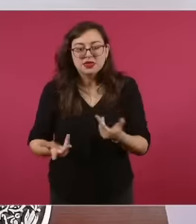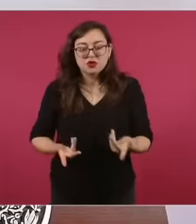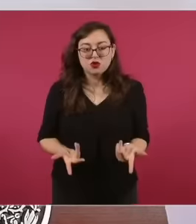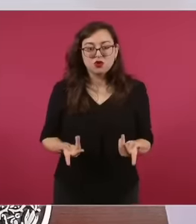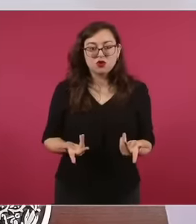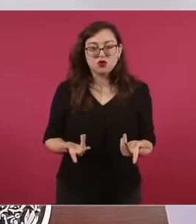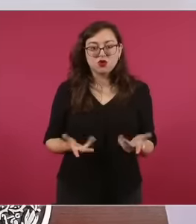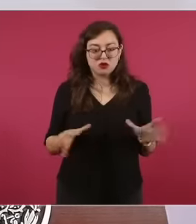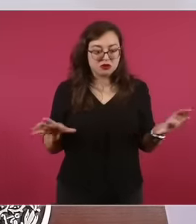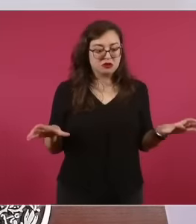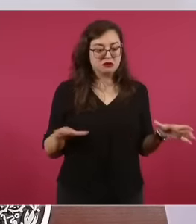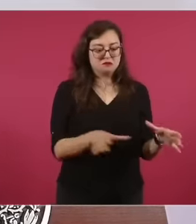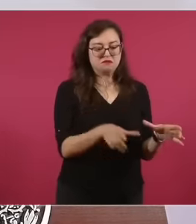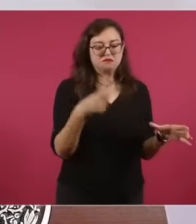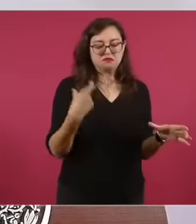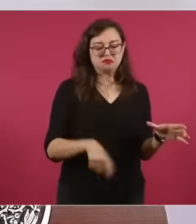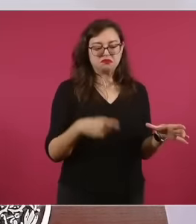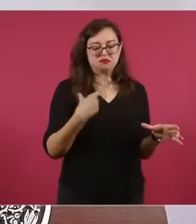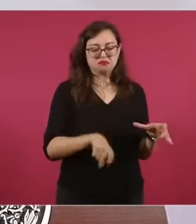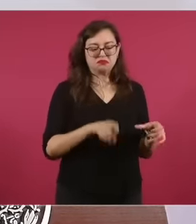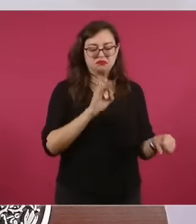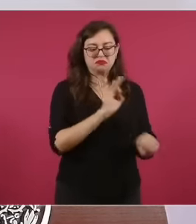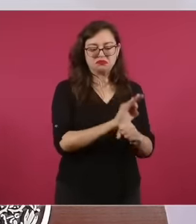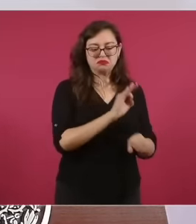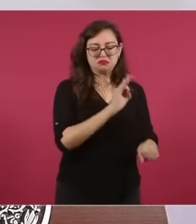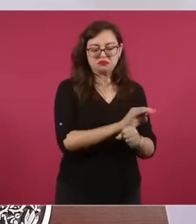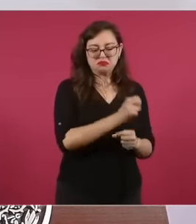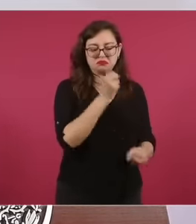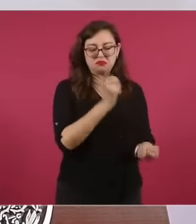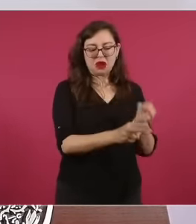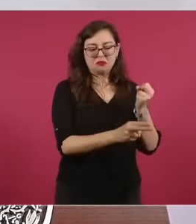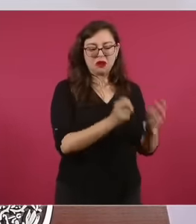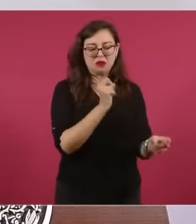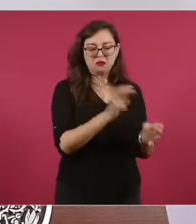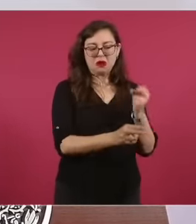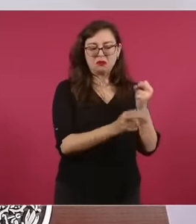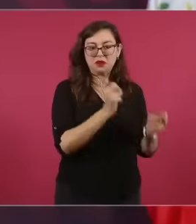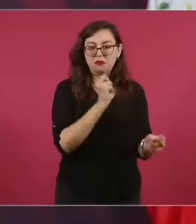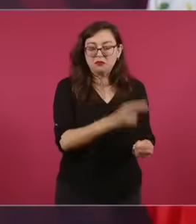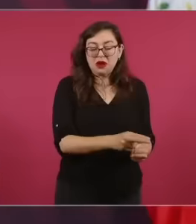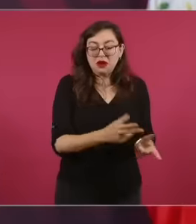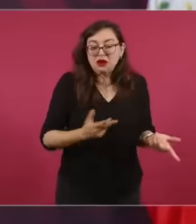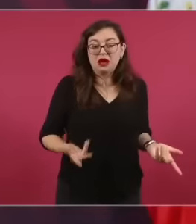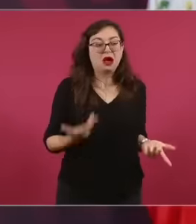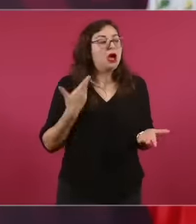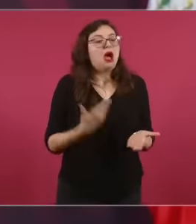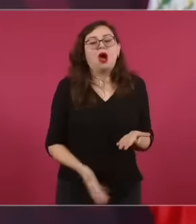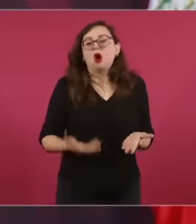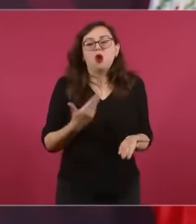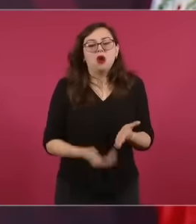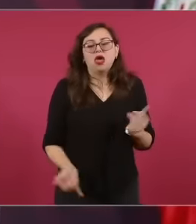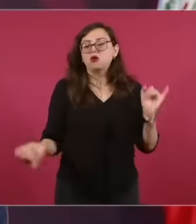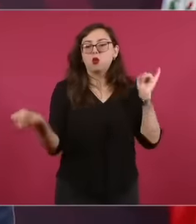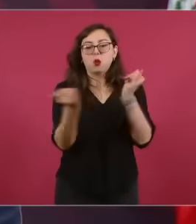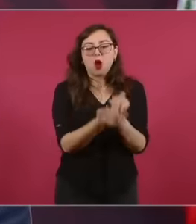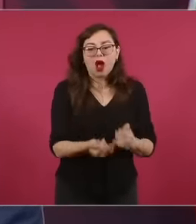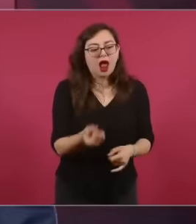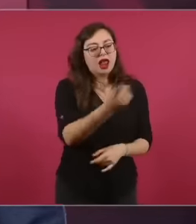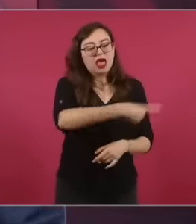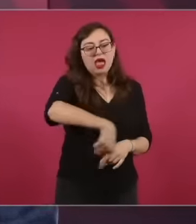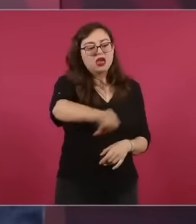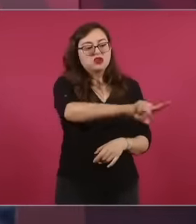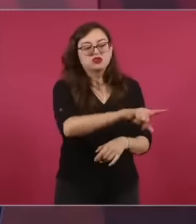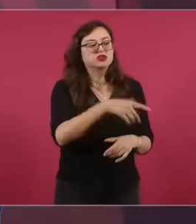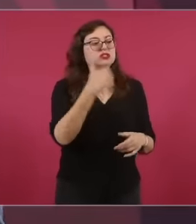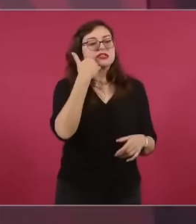a favor de una minoría rapaz, los mismos que ahora no quieren estos cambios. Bueno,